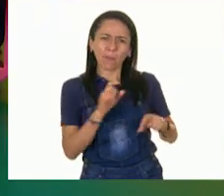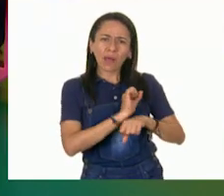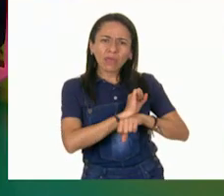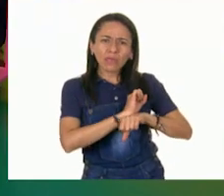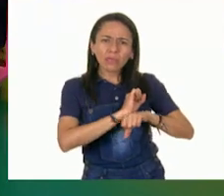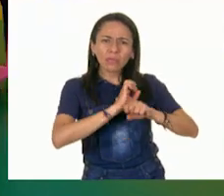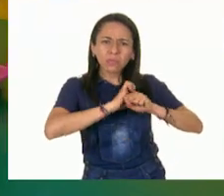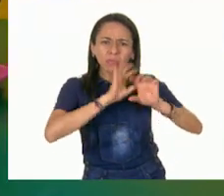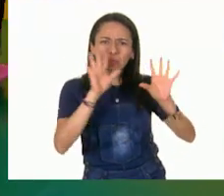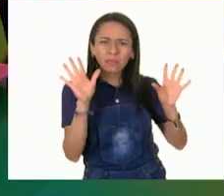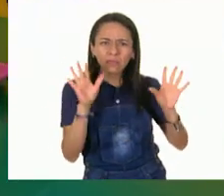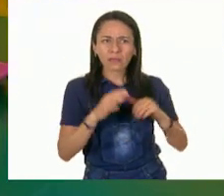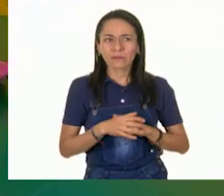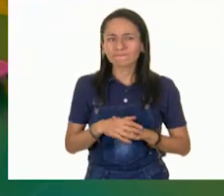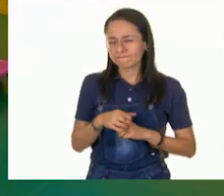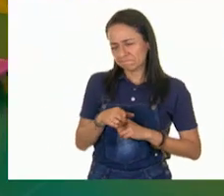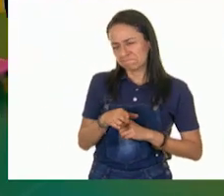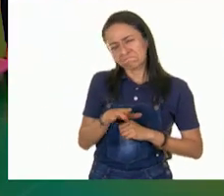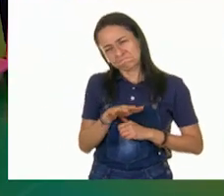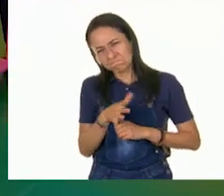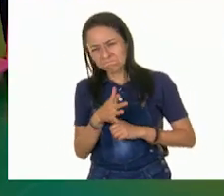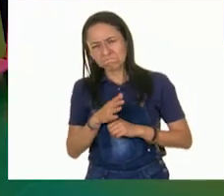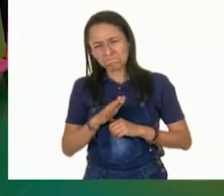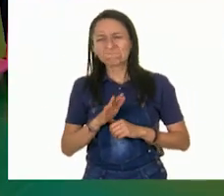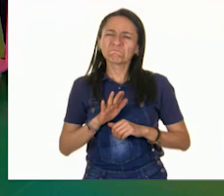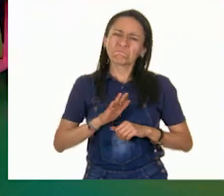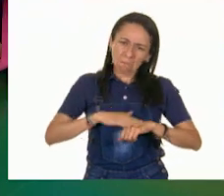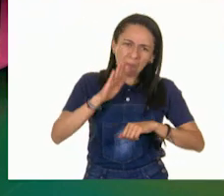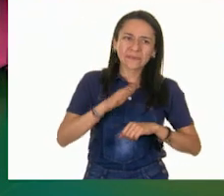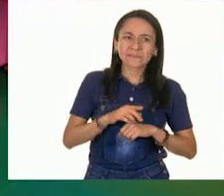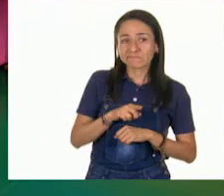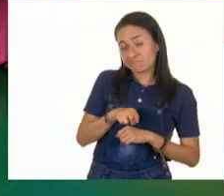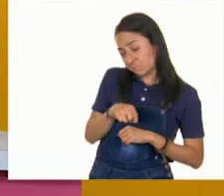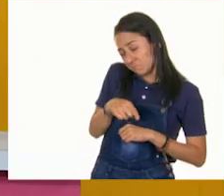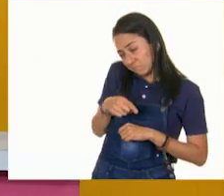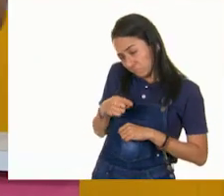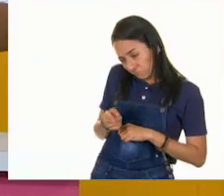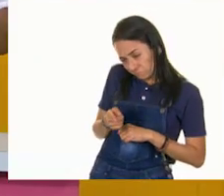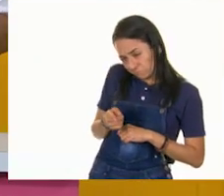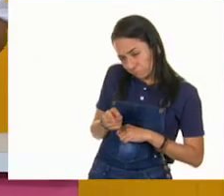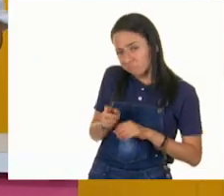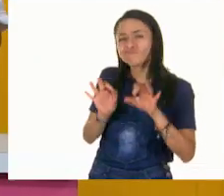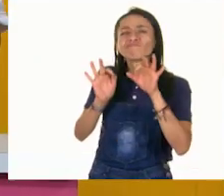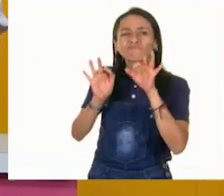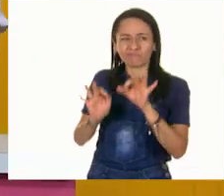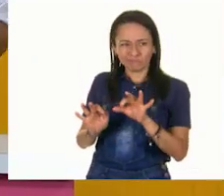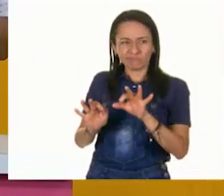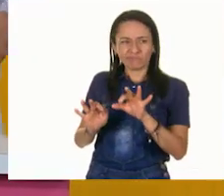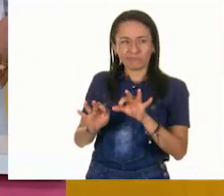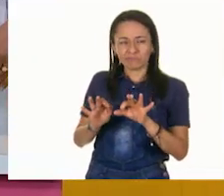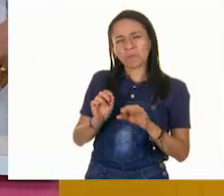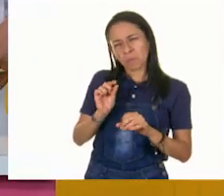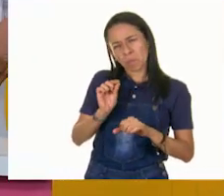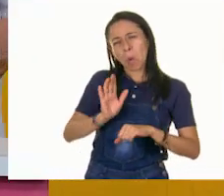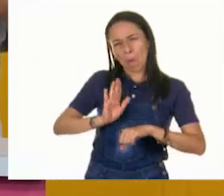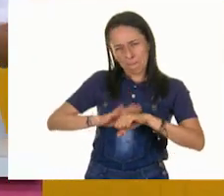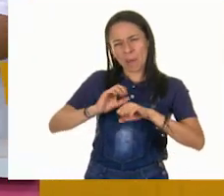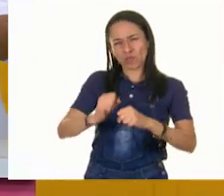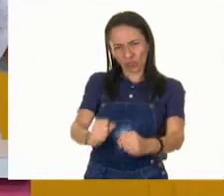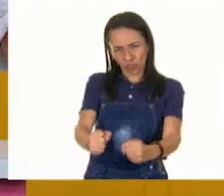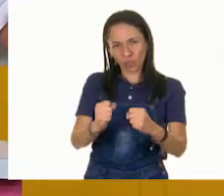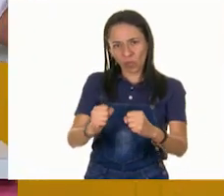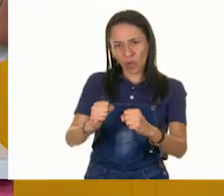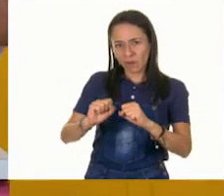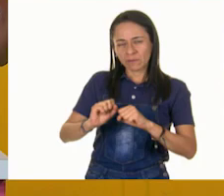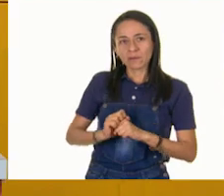Un poquito más. Un poco más. Un poco más. Esta nos parece un poco... Exacto. Un poco más intensidad. La intensidad.